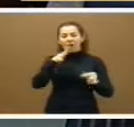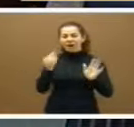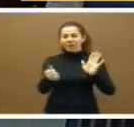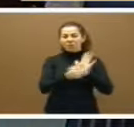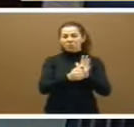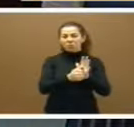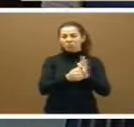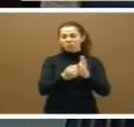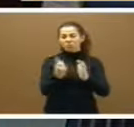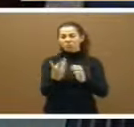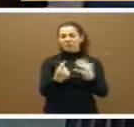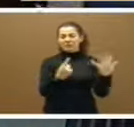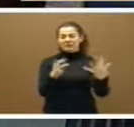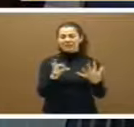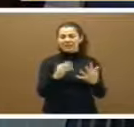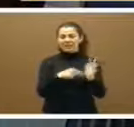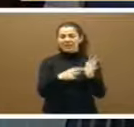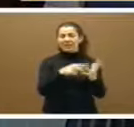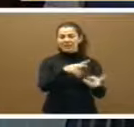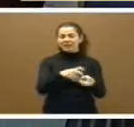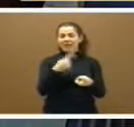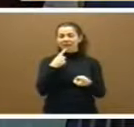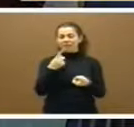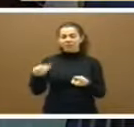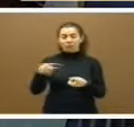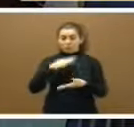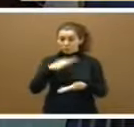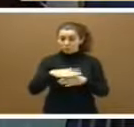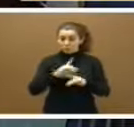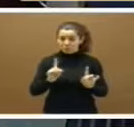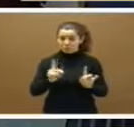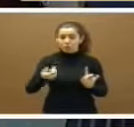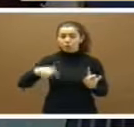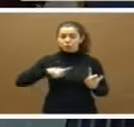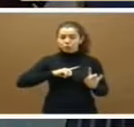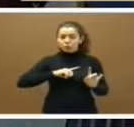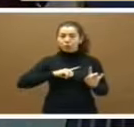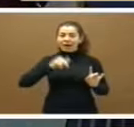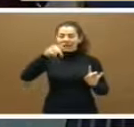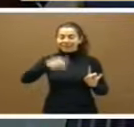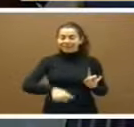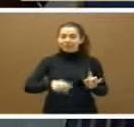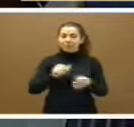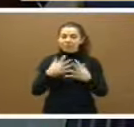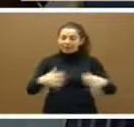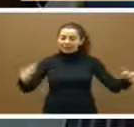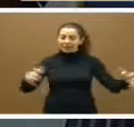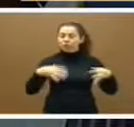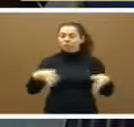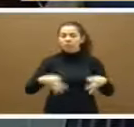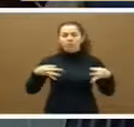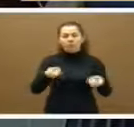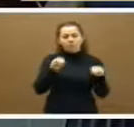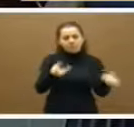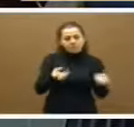60 de la Ley de Hacienda. El Parlamento de Extremadura tiene toda la capacidad de control. Recibe puntual información. Recibe